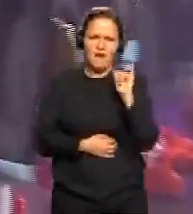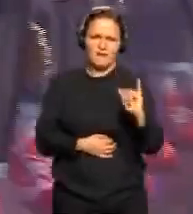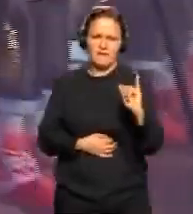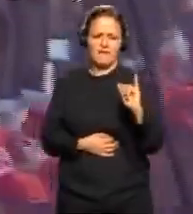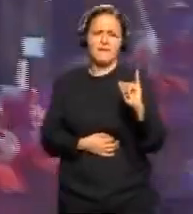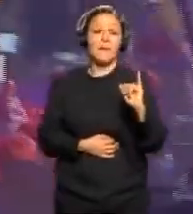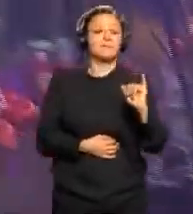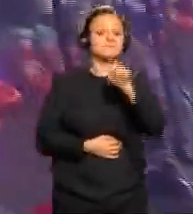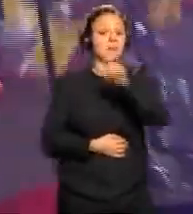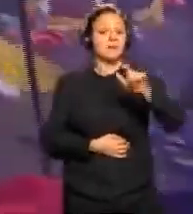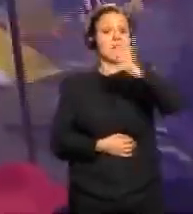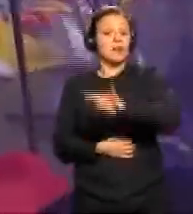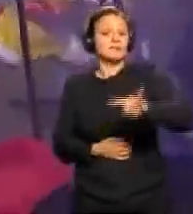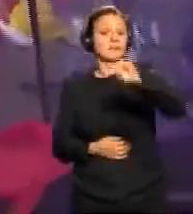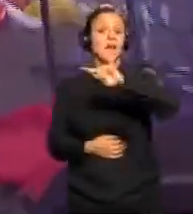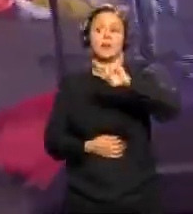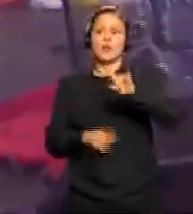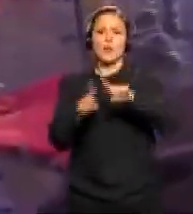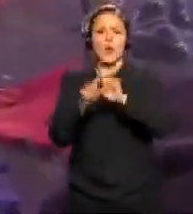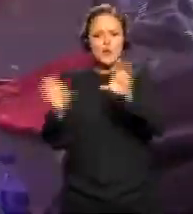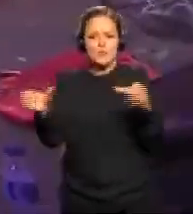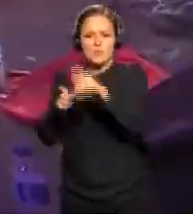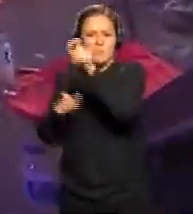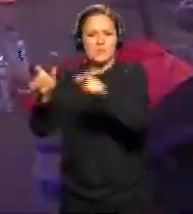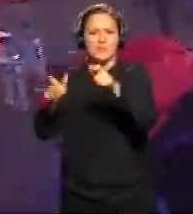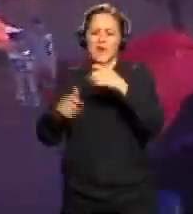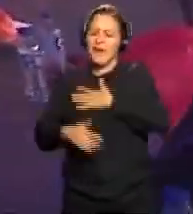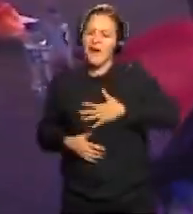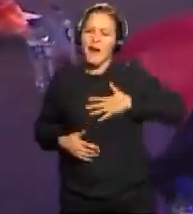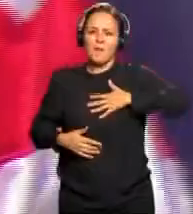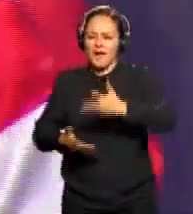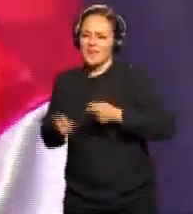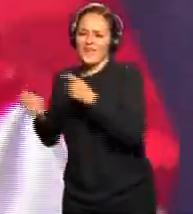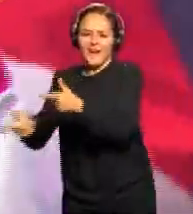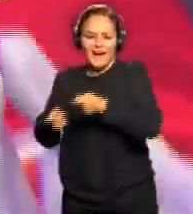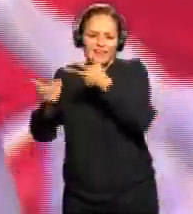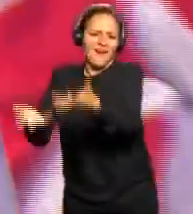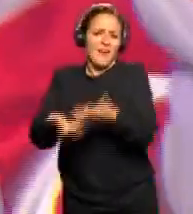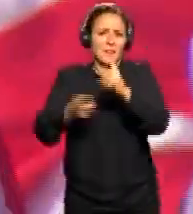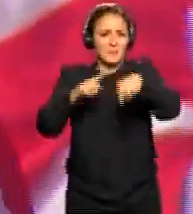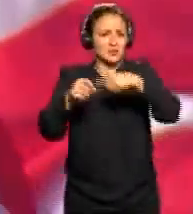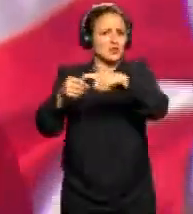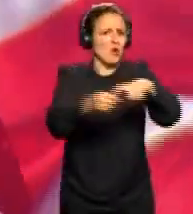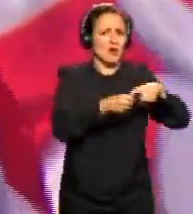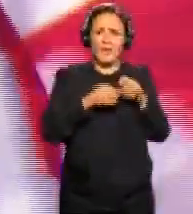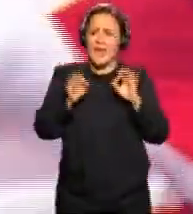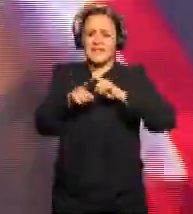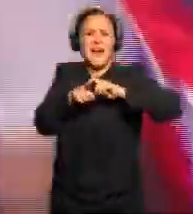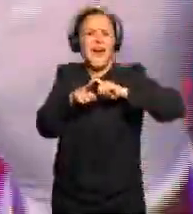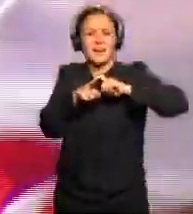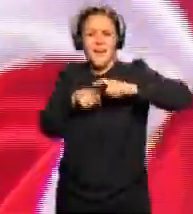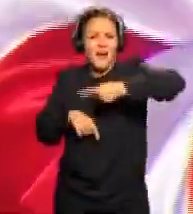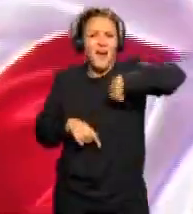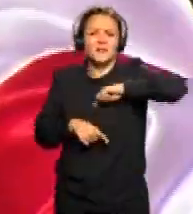Que los canarios, con su pueblo siempre amable y servicial y solidario, y